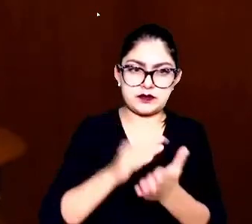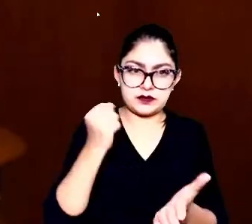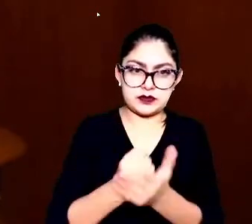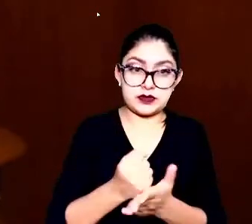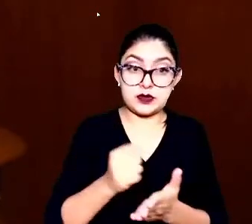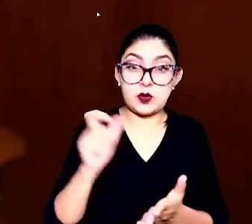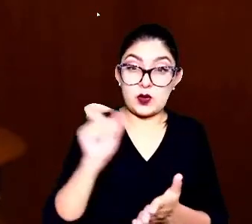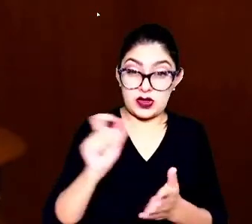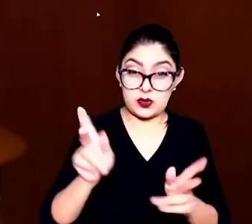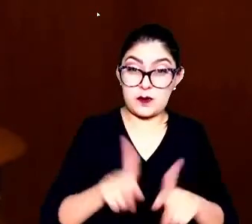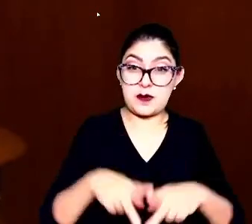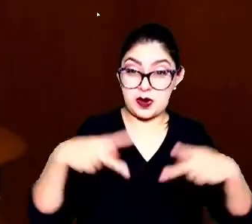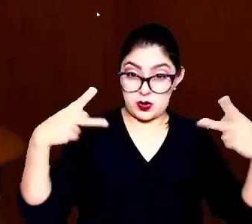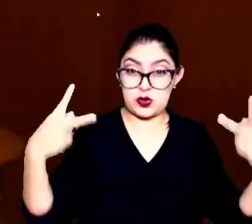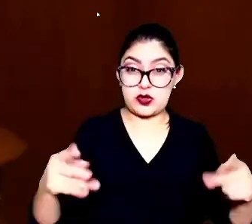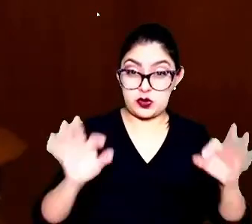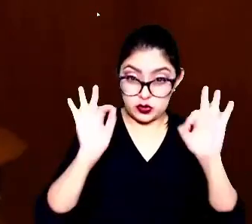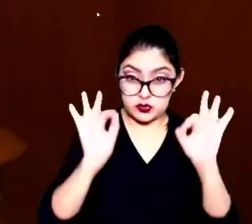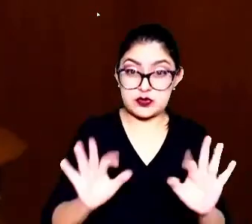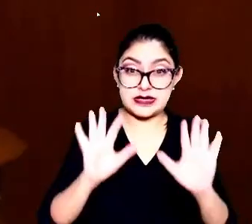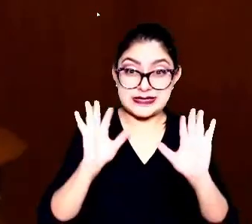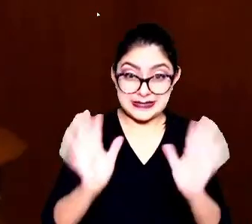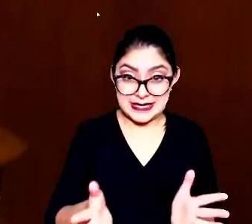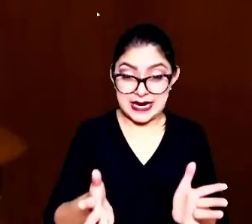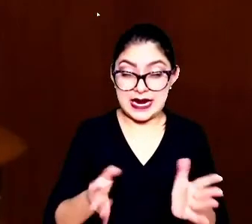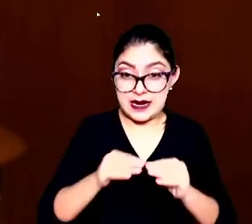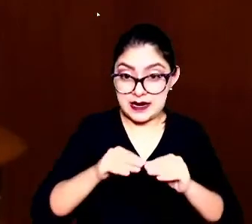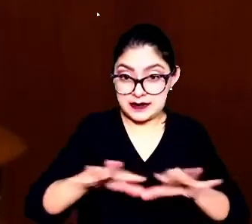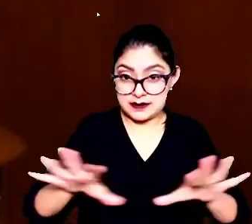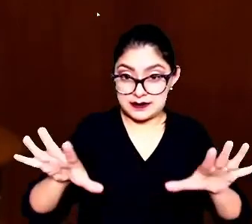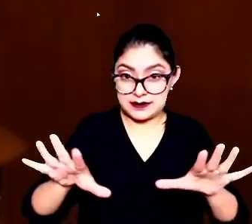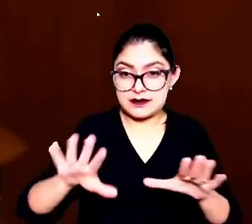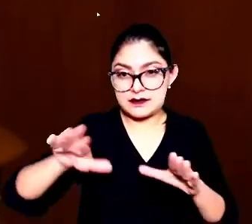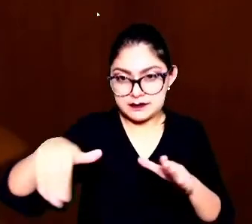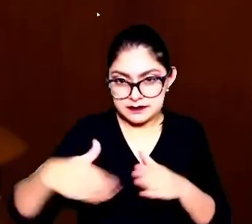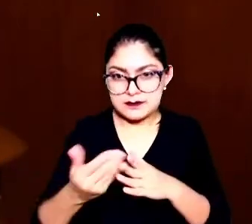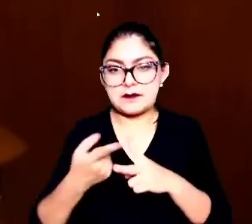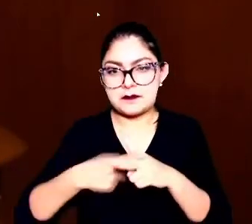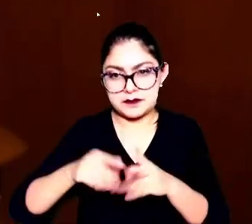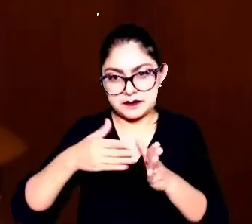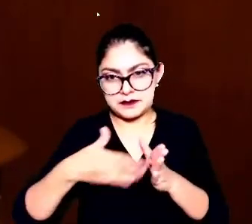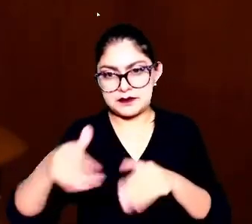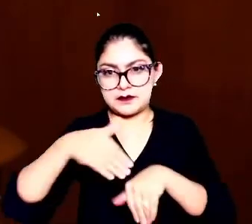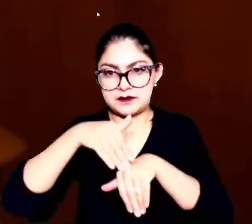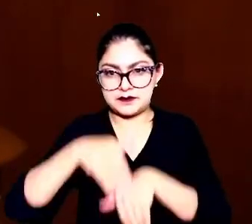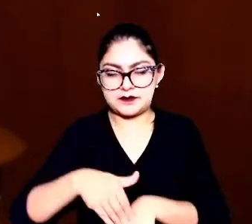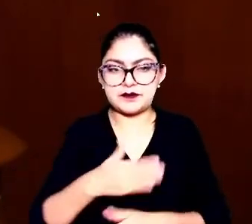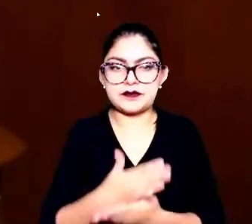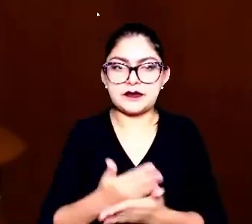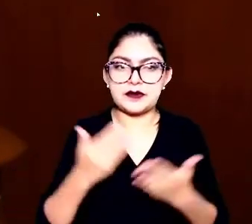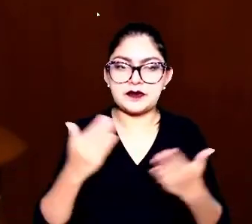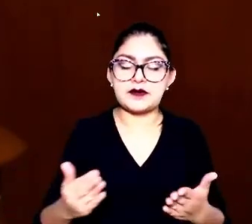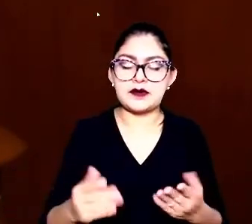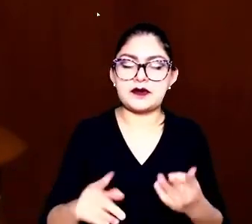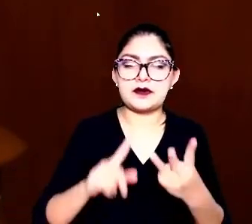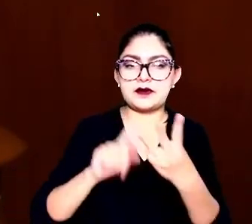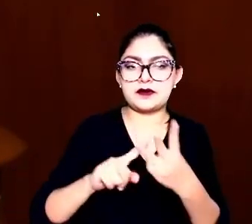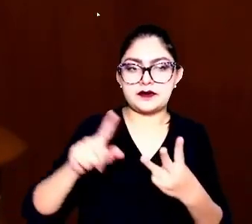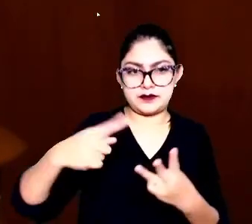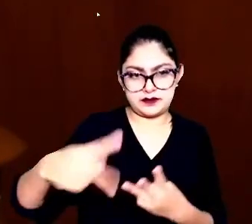en el periódico oficial gaceta de gobierno tercero el poder ejecutivo del Estado